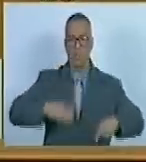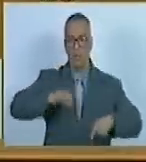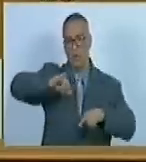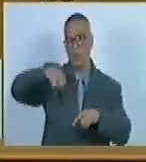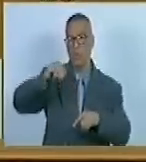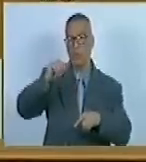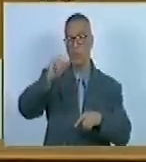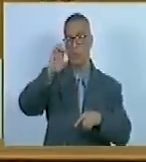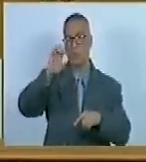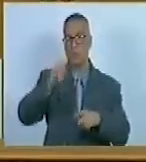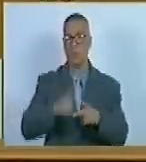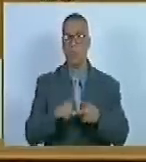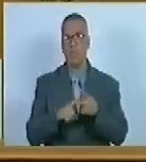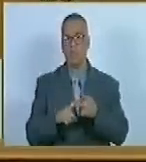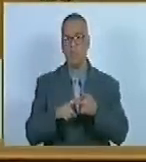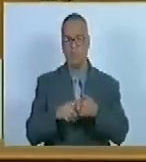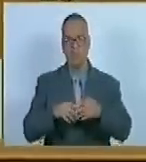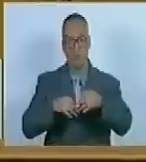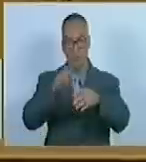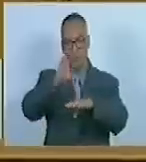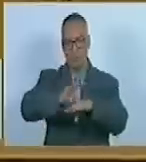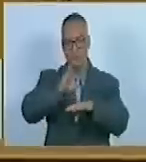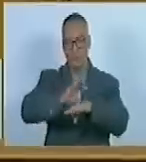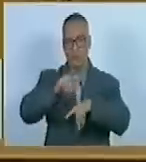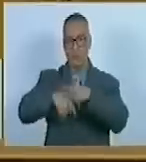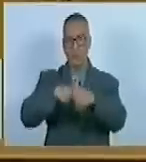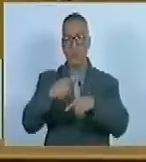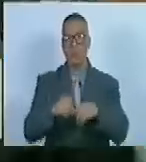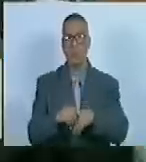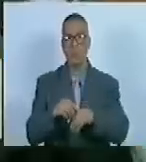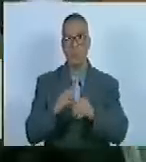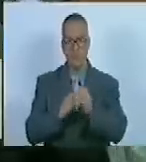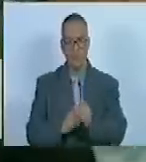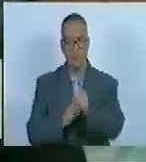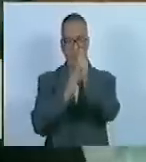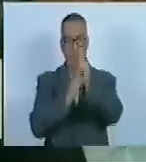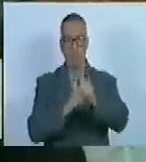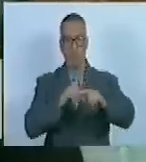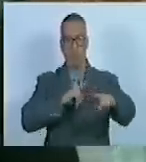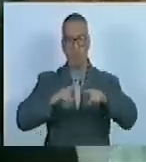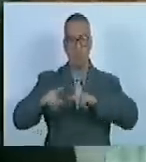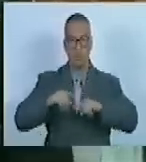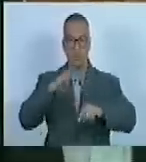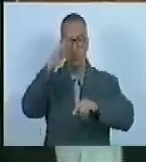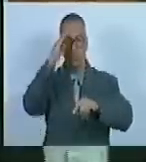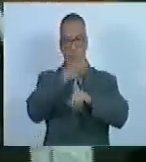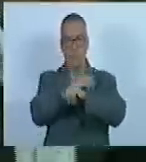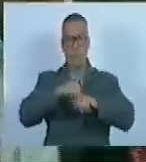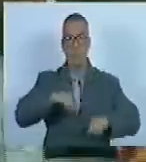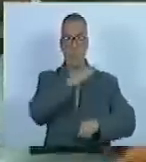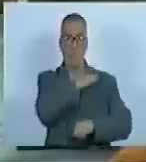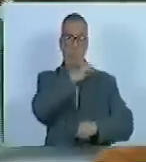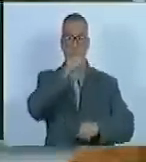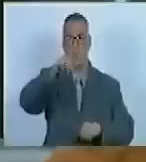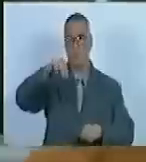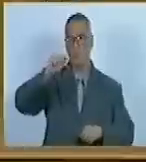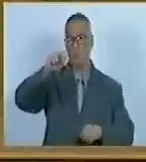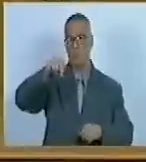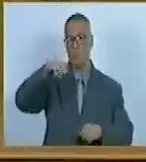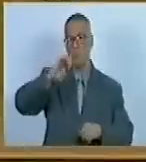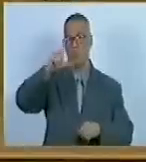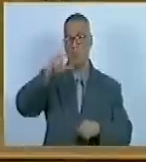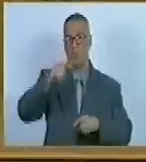Antonio Páez; la tropa del centro, comandada por el oficial del ejército Manuel Cedeño; y